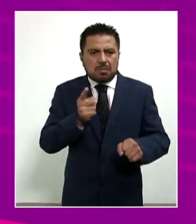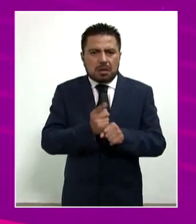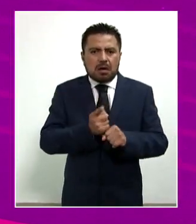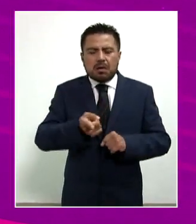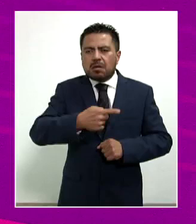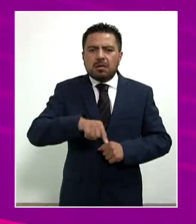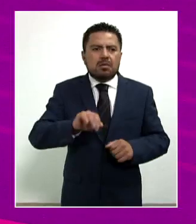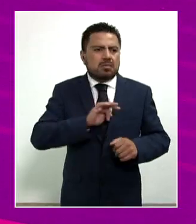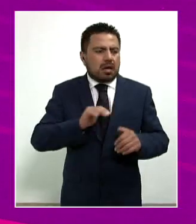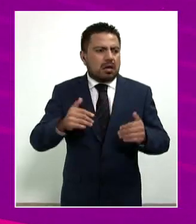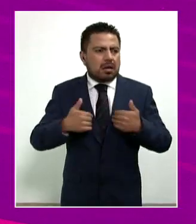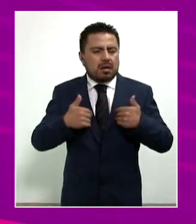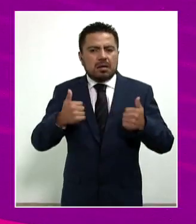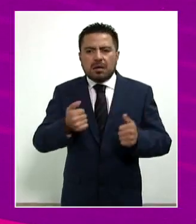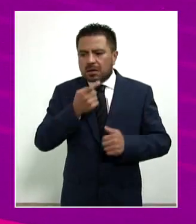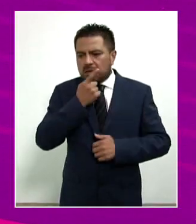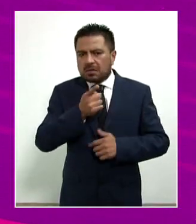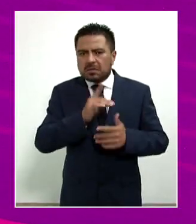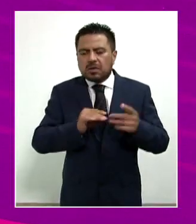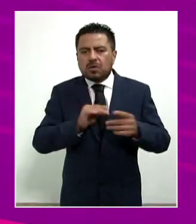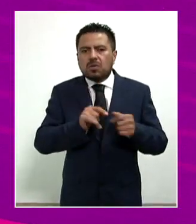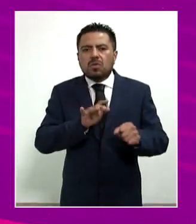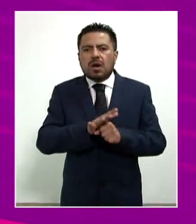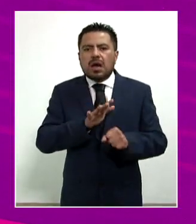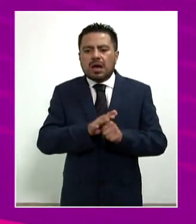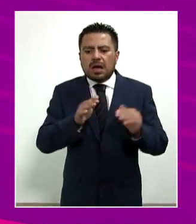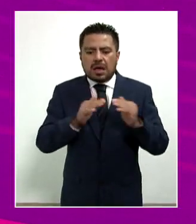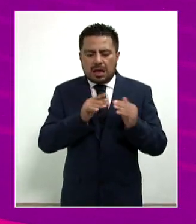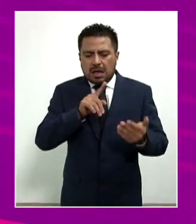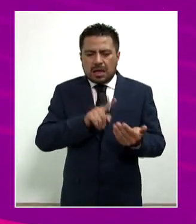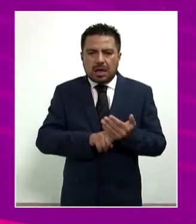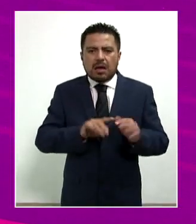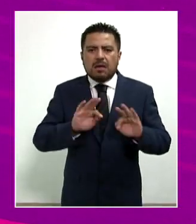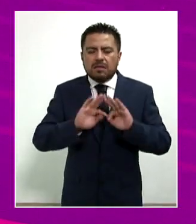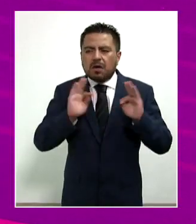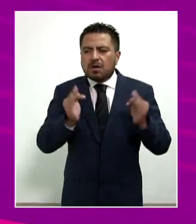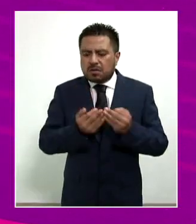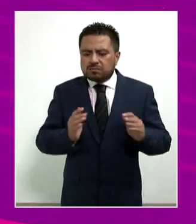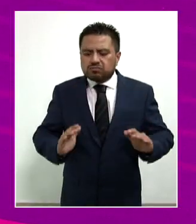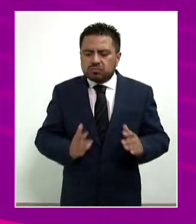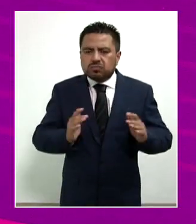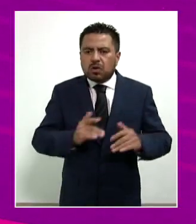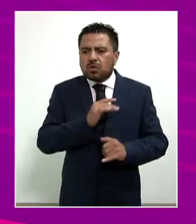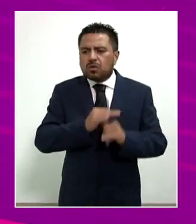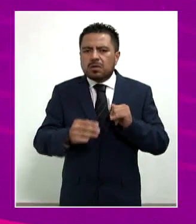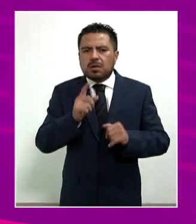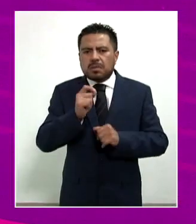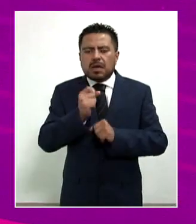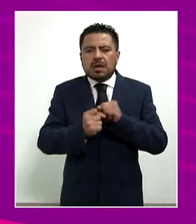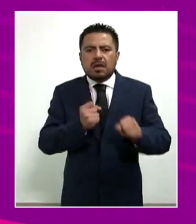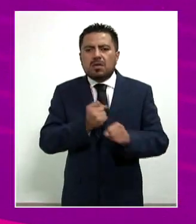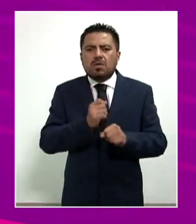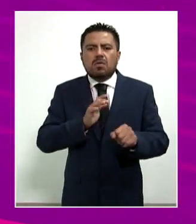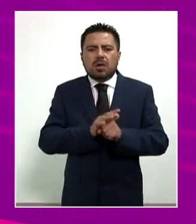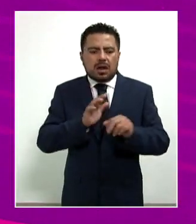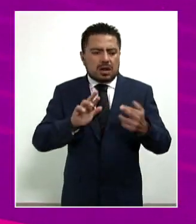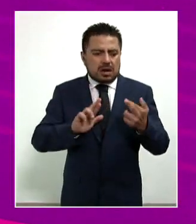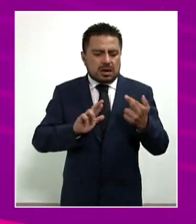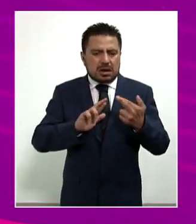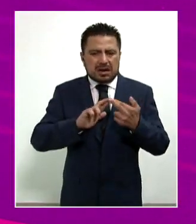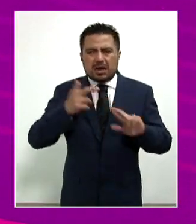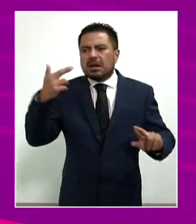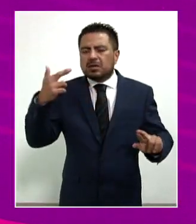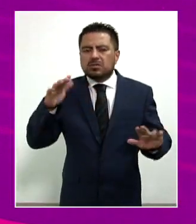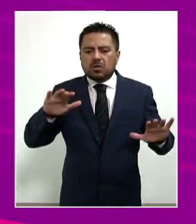de entendimiento, es decir, cuáles son los hogares que se han ido formando en los últimos 20 años, qué tipo de relaciones de